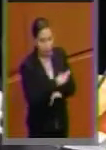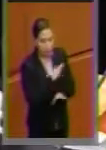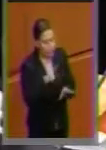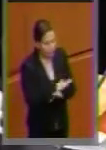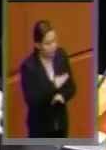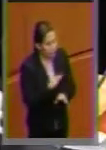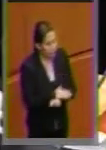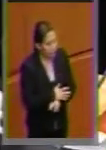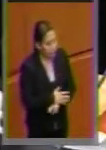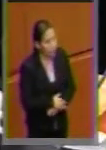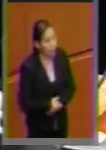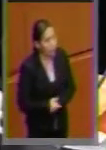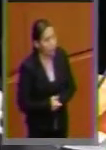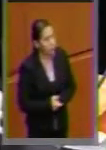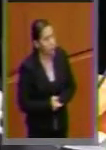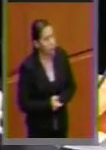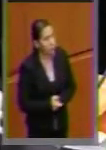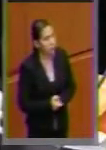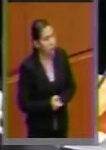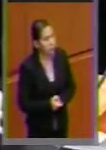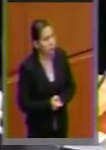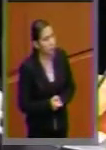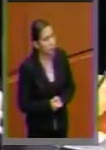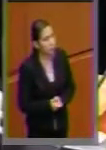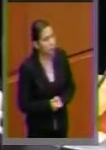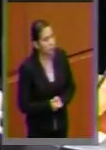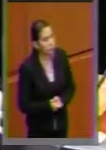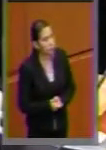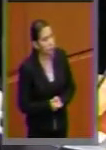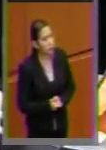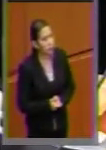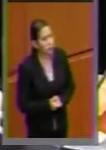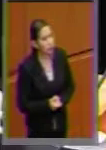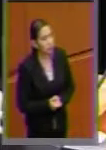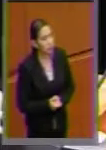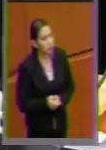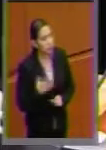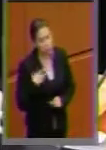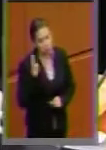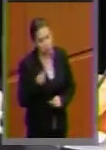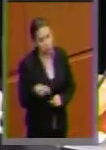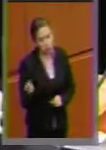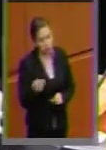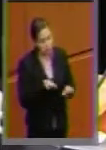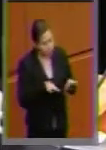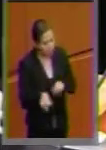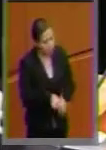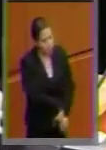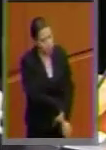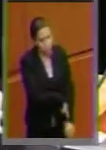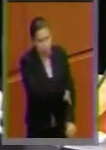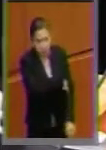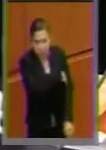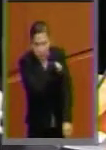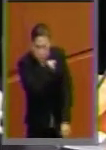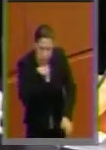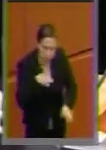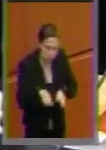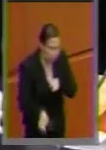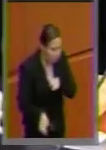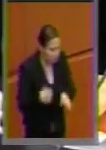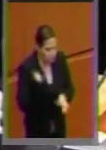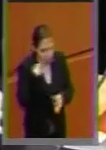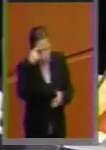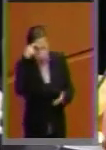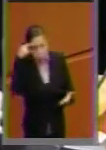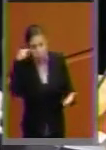no legislador y en verdad vienen es un gran trabajo un arduo trabajo yo creo